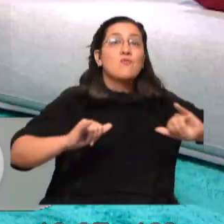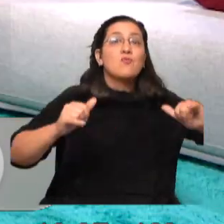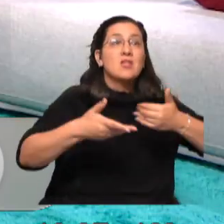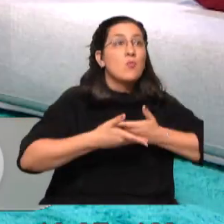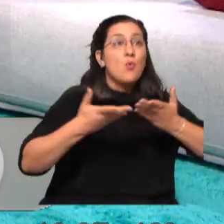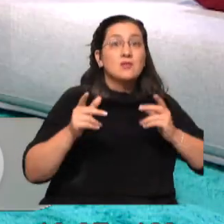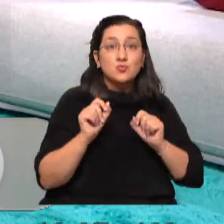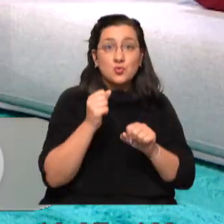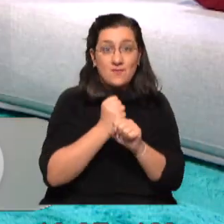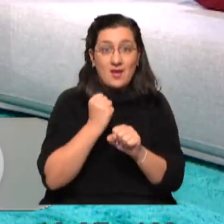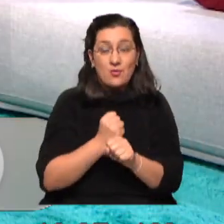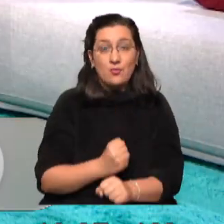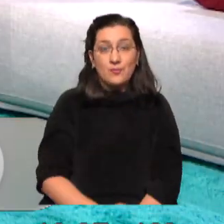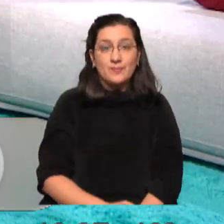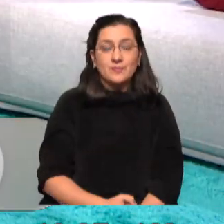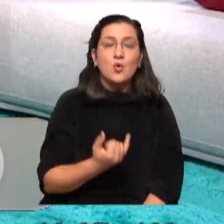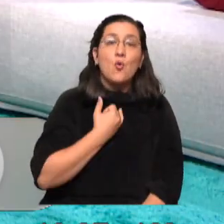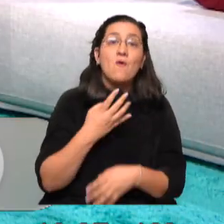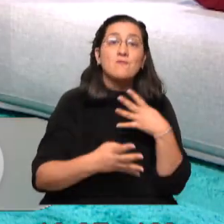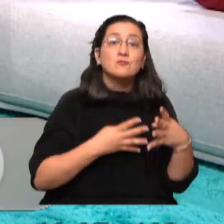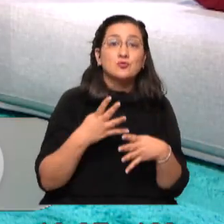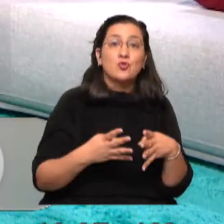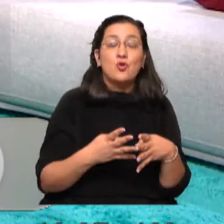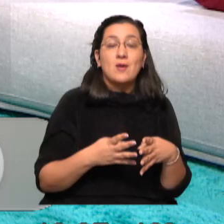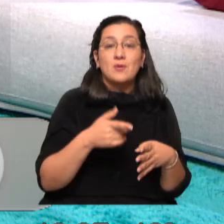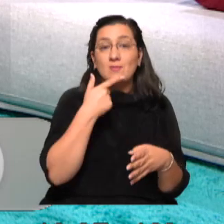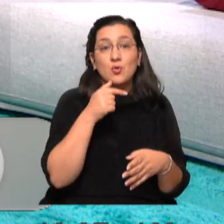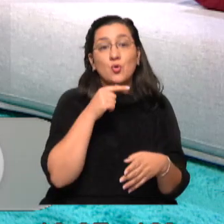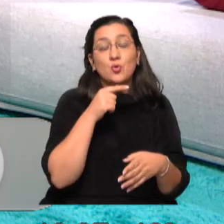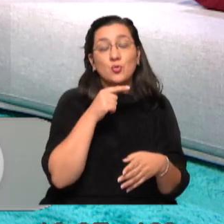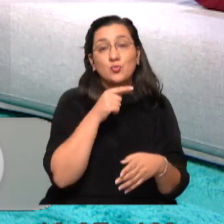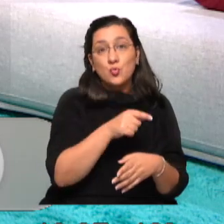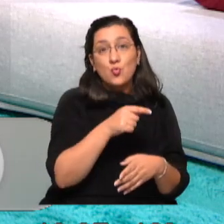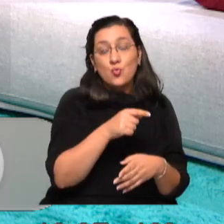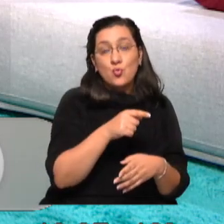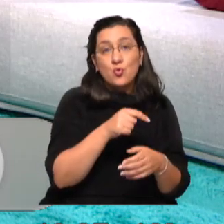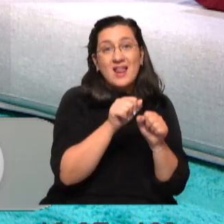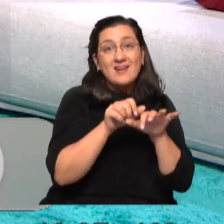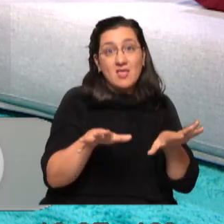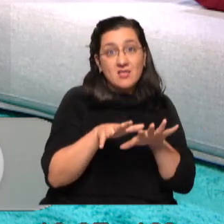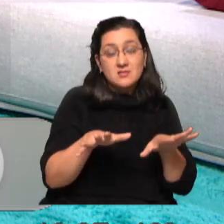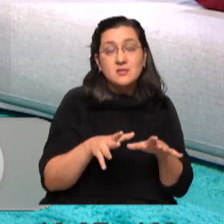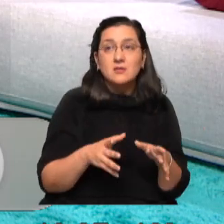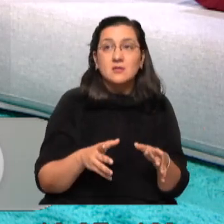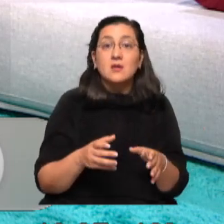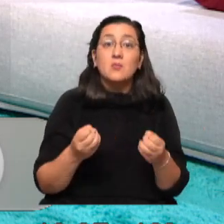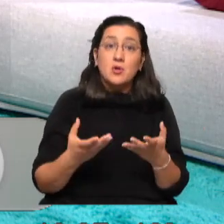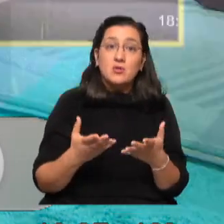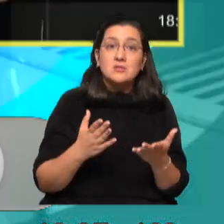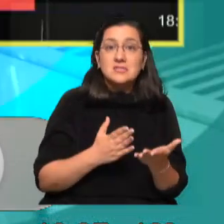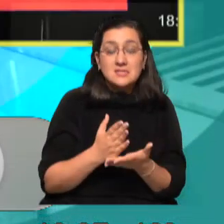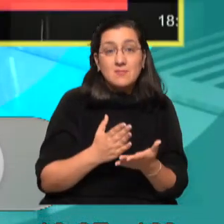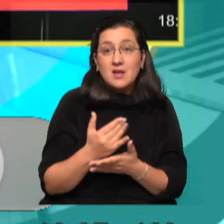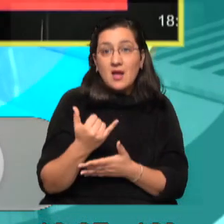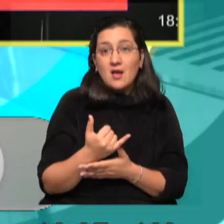Sí, sí, o sea, ¿cómo funciona tu vínculo con esas plataformas? Y es un poco ambiguo, porque si bien como que siempre está eso